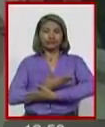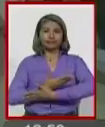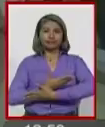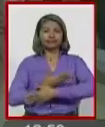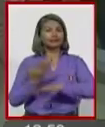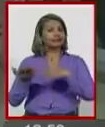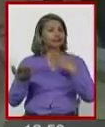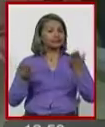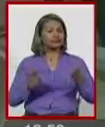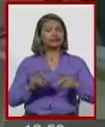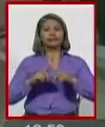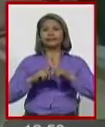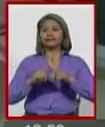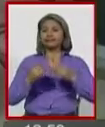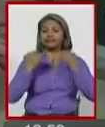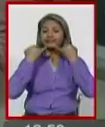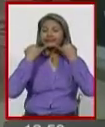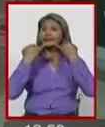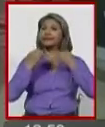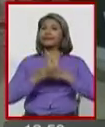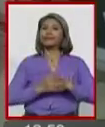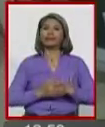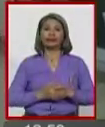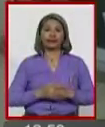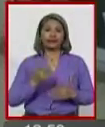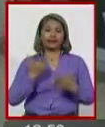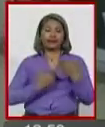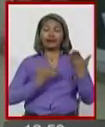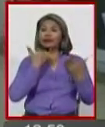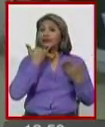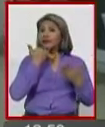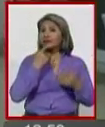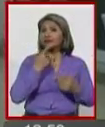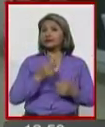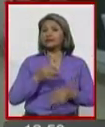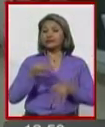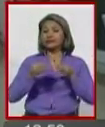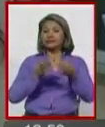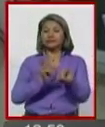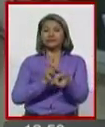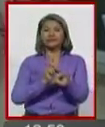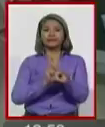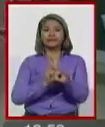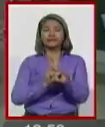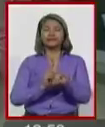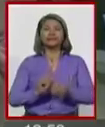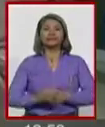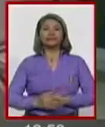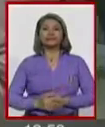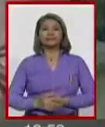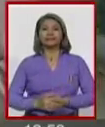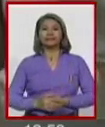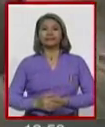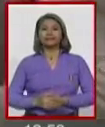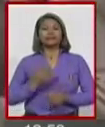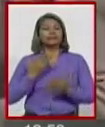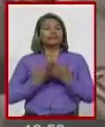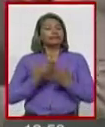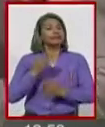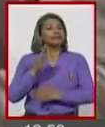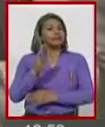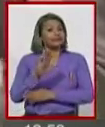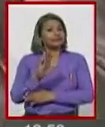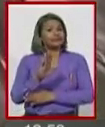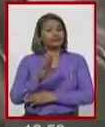sin signos vitales. Pero para que no dé más información acerca de este caso, vamos a hablar con el pediatra de turno de este centro. Doctor, muy buenas